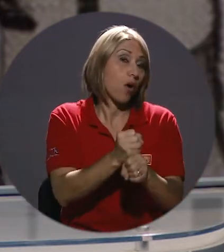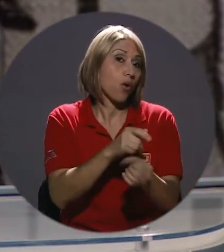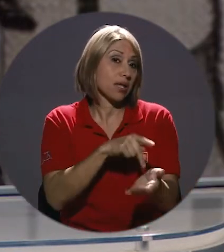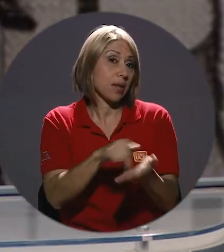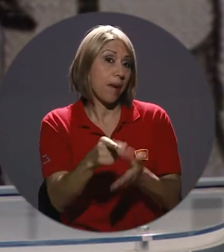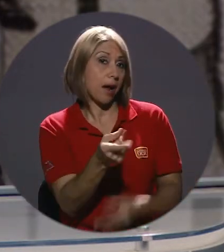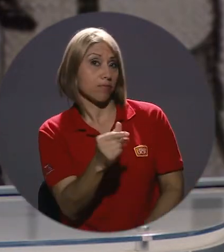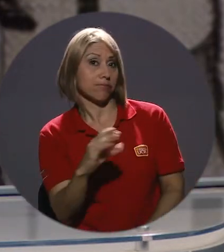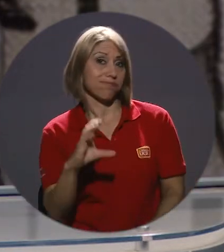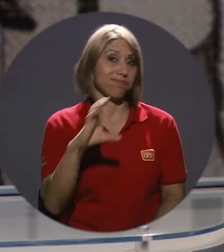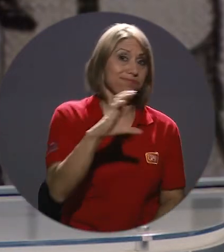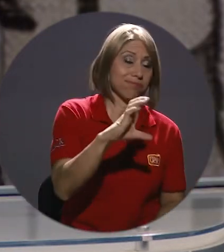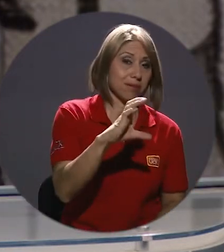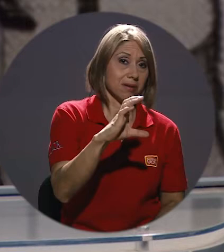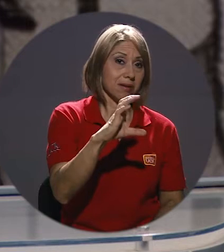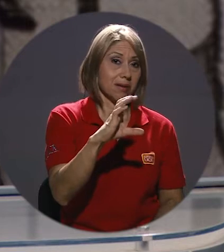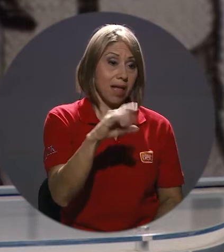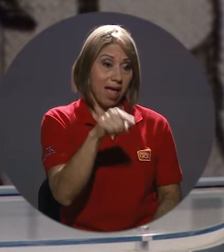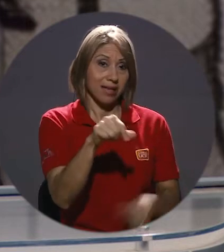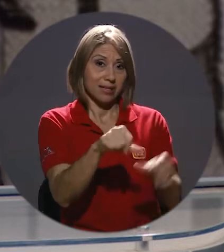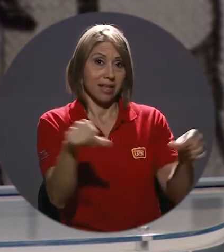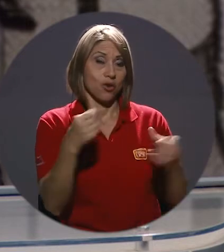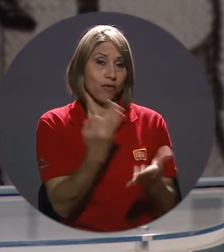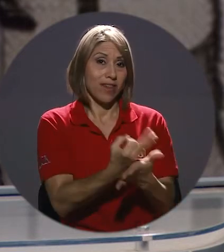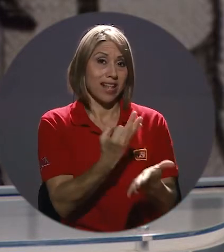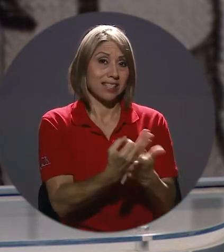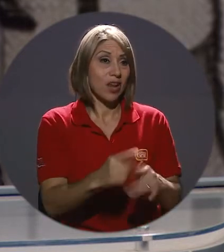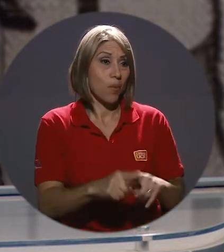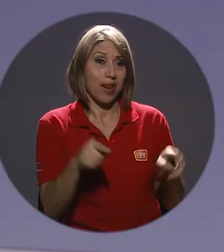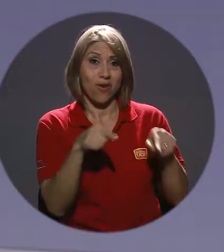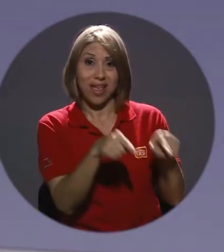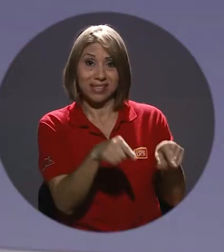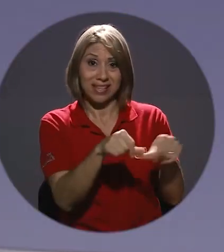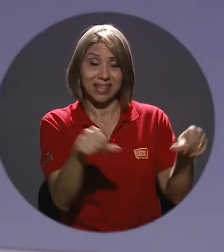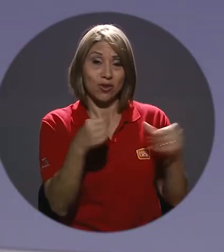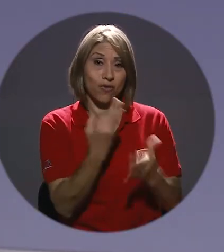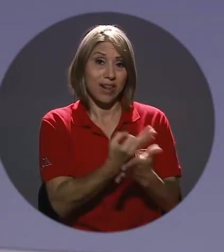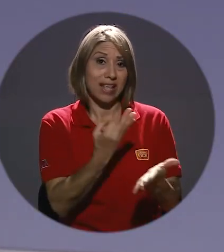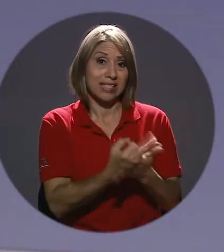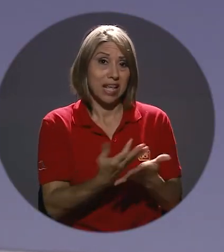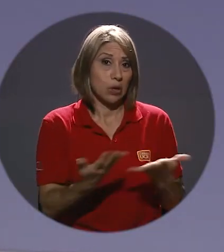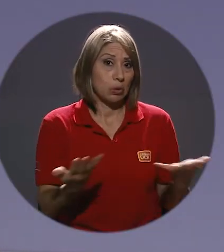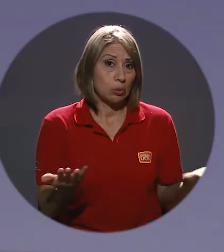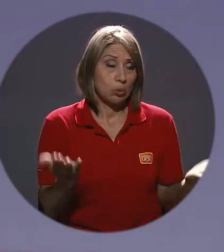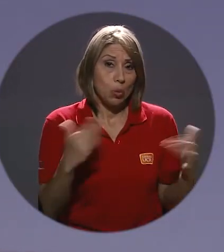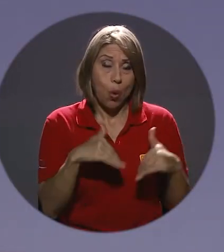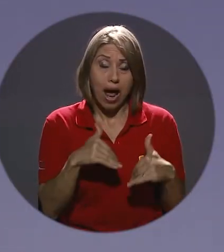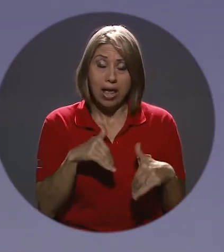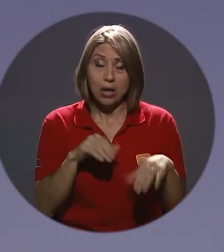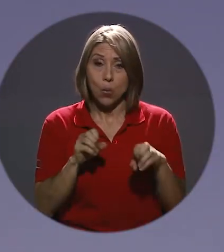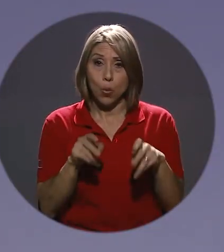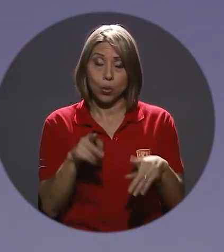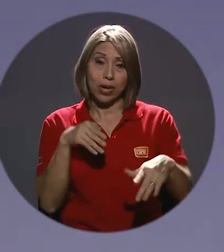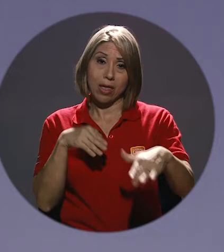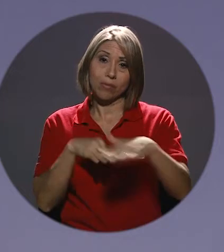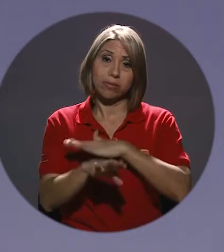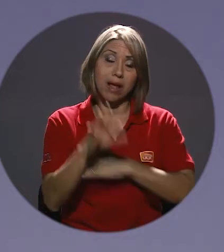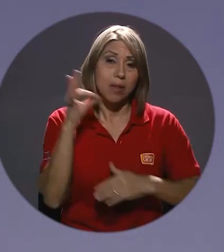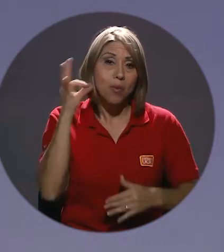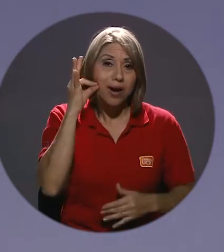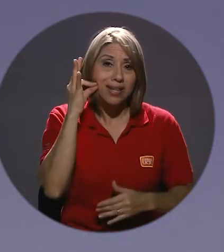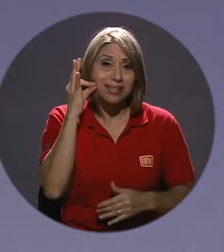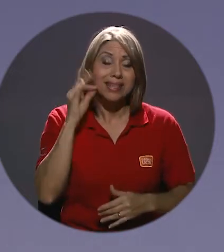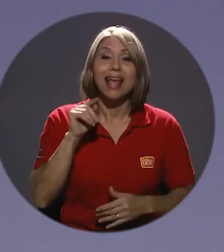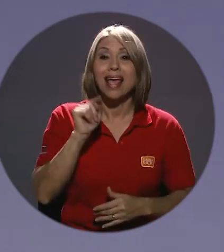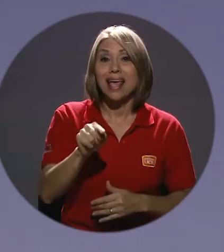sector financiero, y no es, ¿verdad? Las brechas salariales no favorecen a